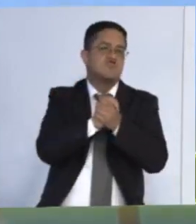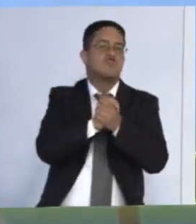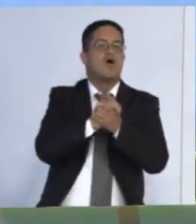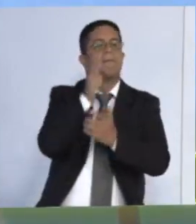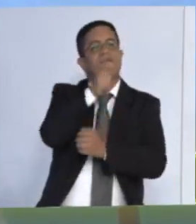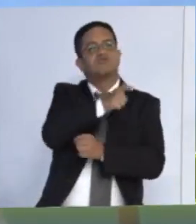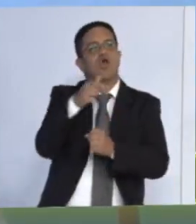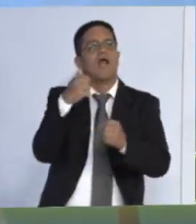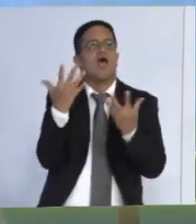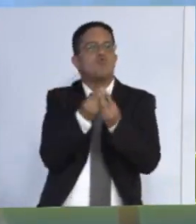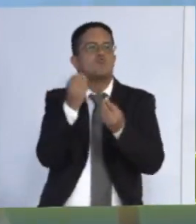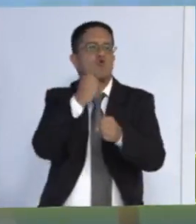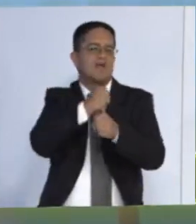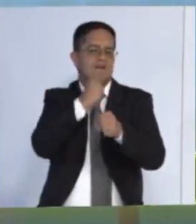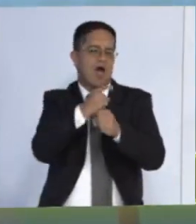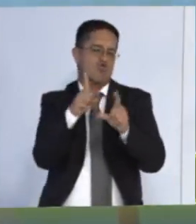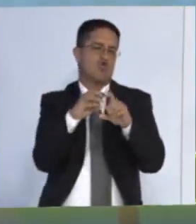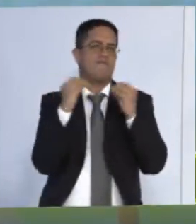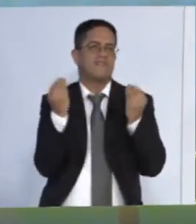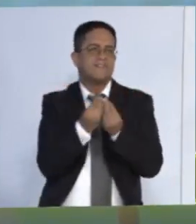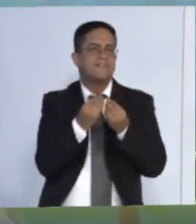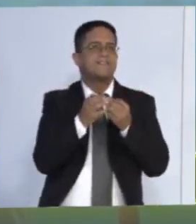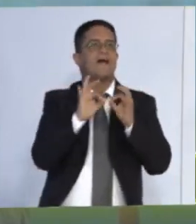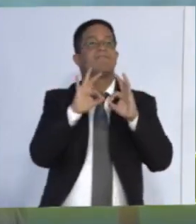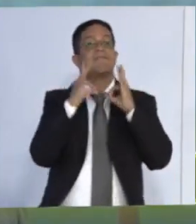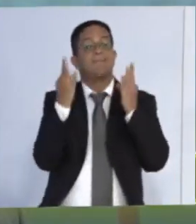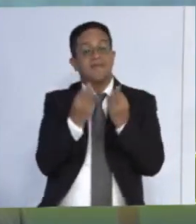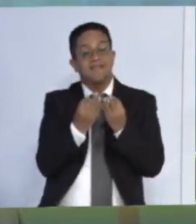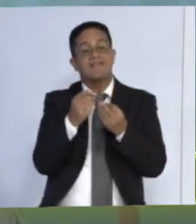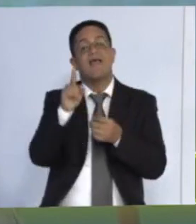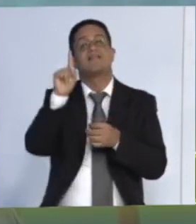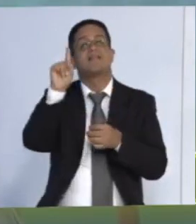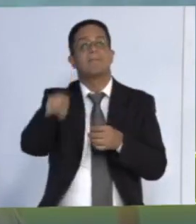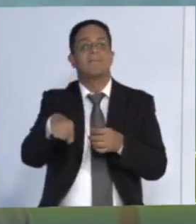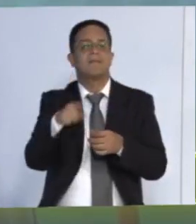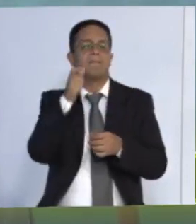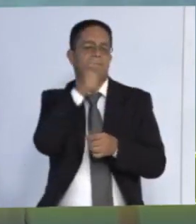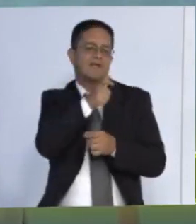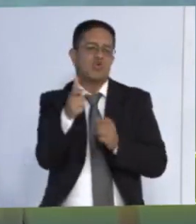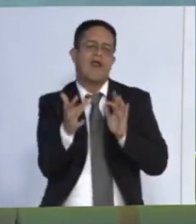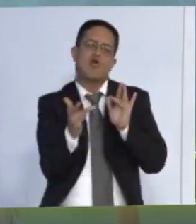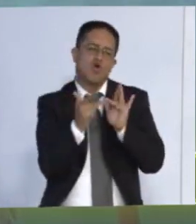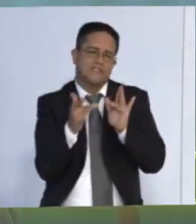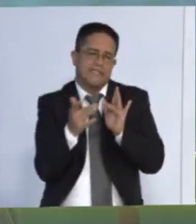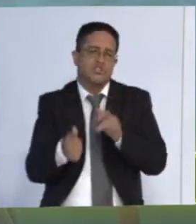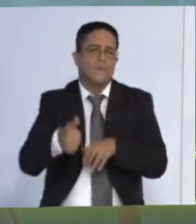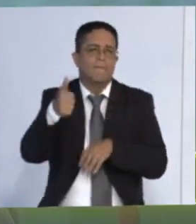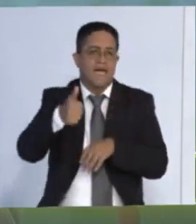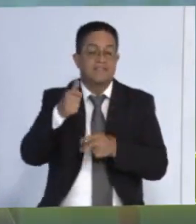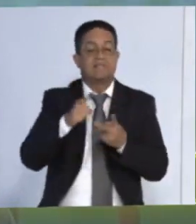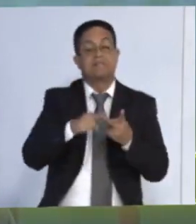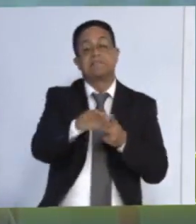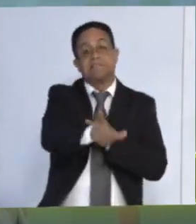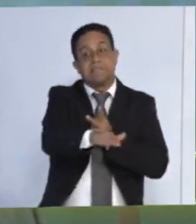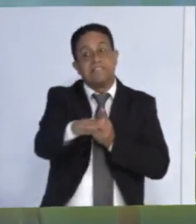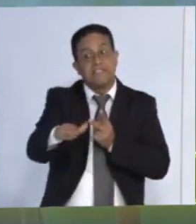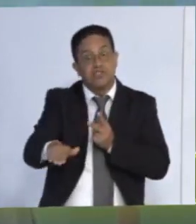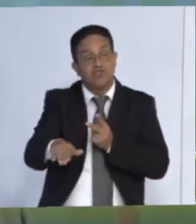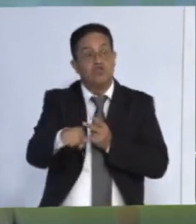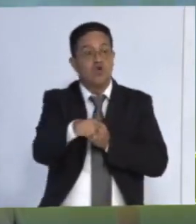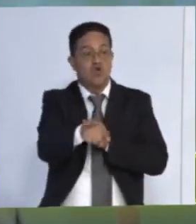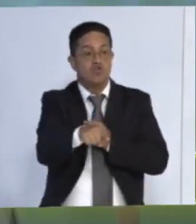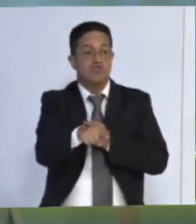trabajo, compañeros de oficina, la familia, por supuesto, las personas que frecuentan, las personas, y con el caso de los niños, siempre las maestras,